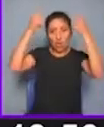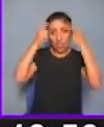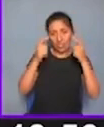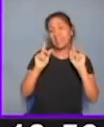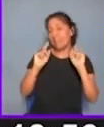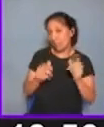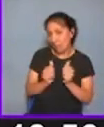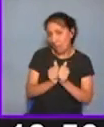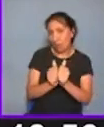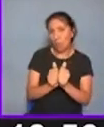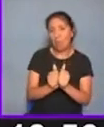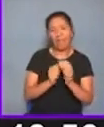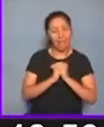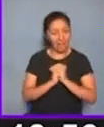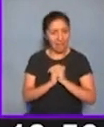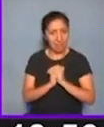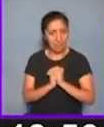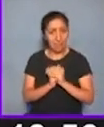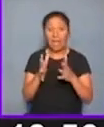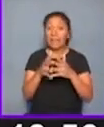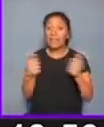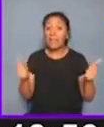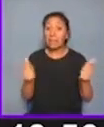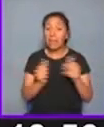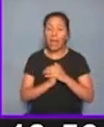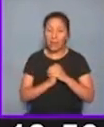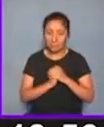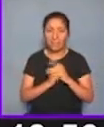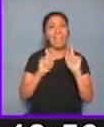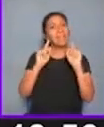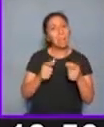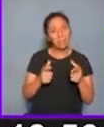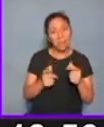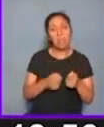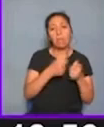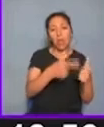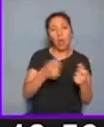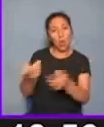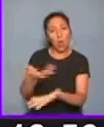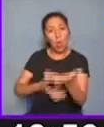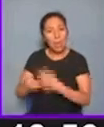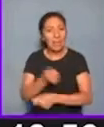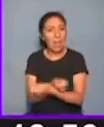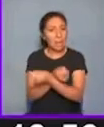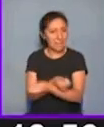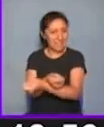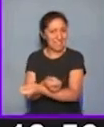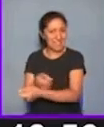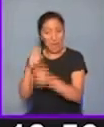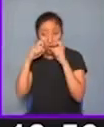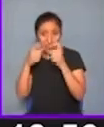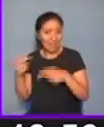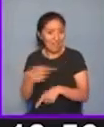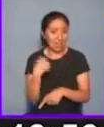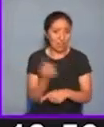misa también Vamos a continuar bueno repartiendo para los pesebres que nos visiten para los niños que quieran acompañar también de este de